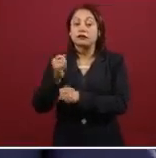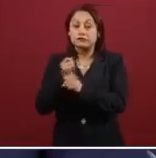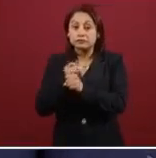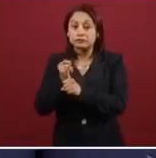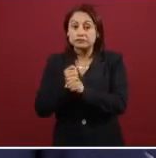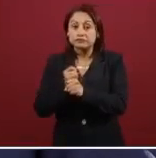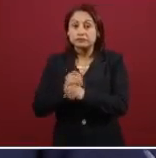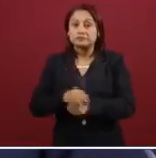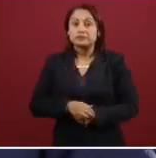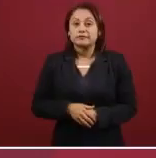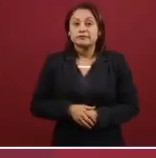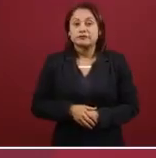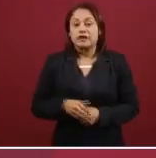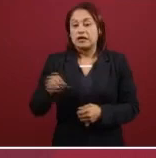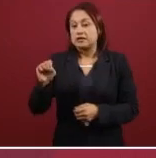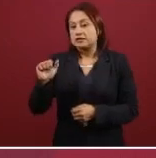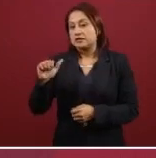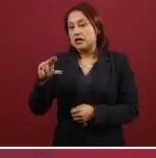es